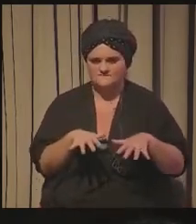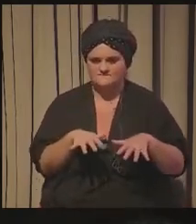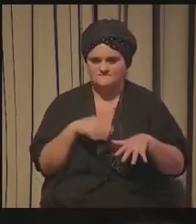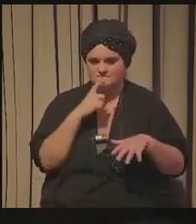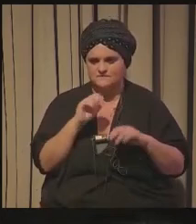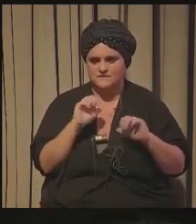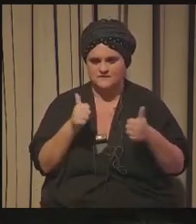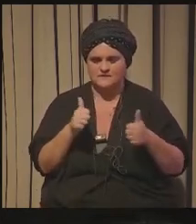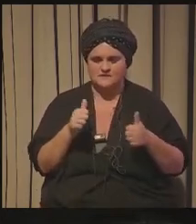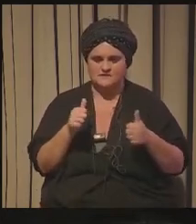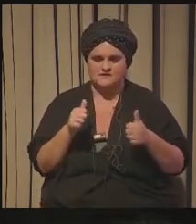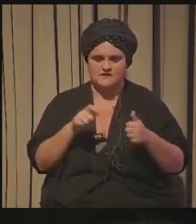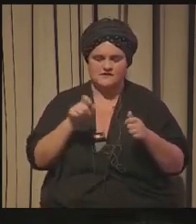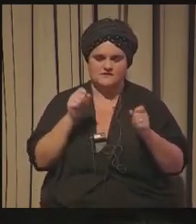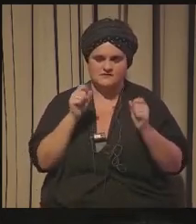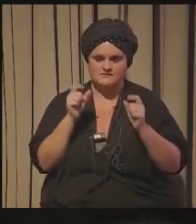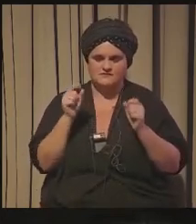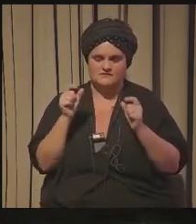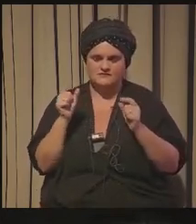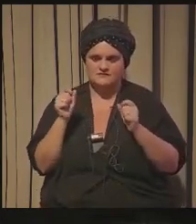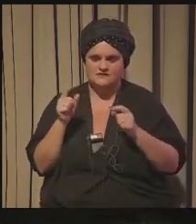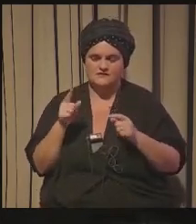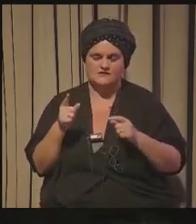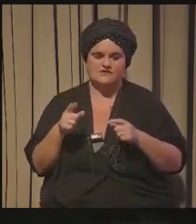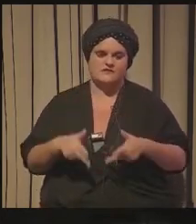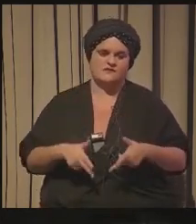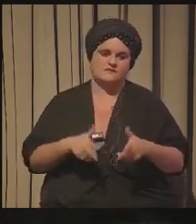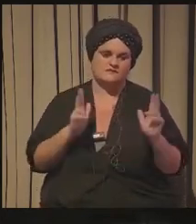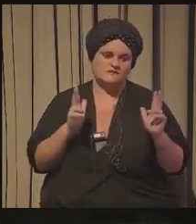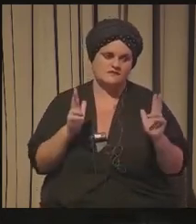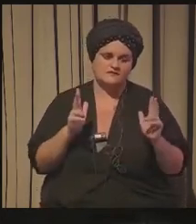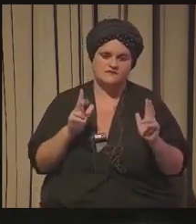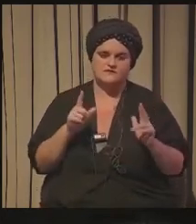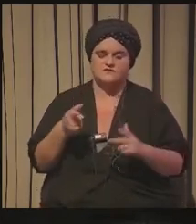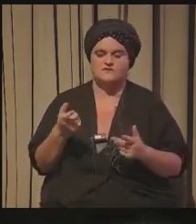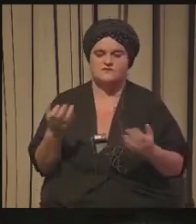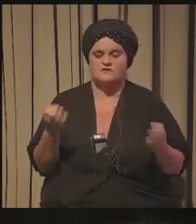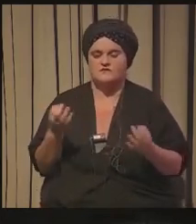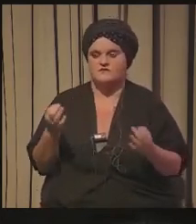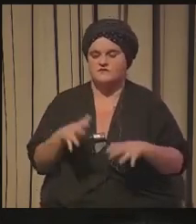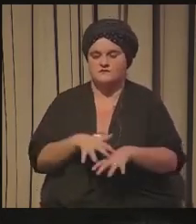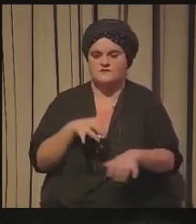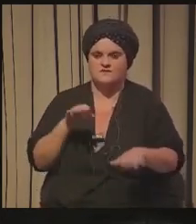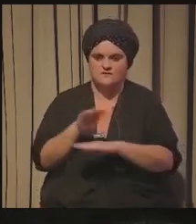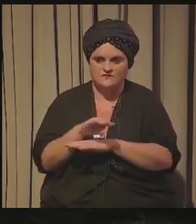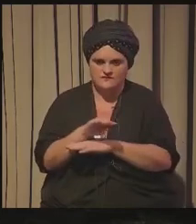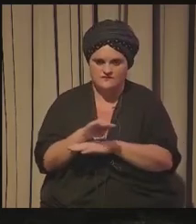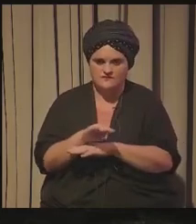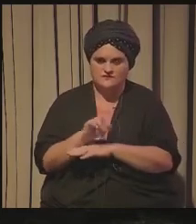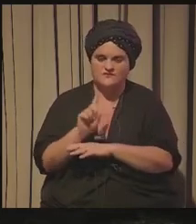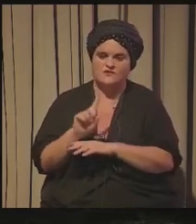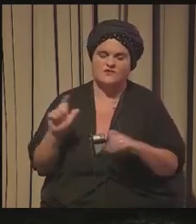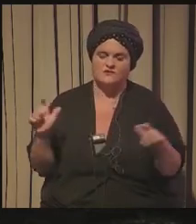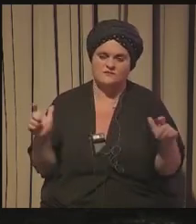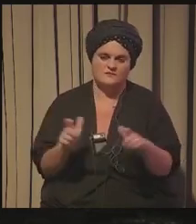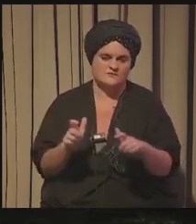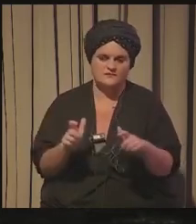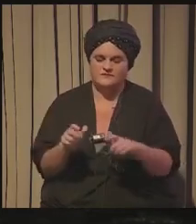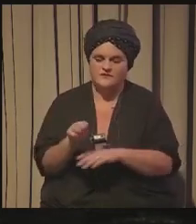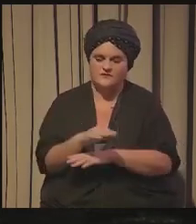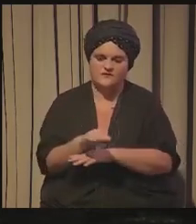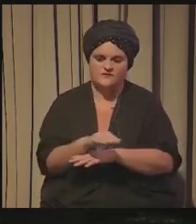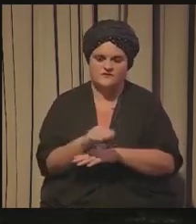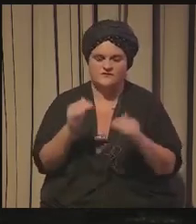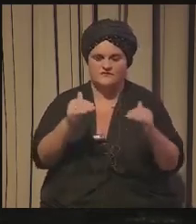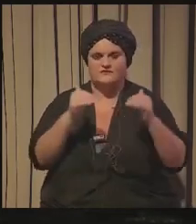empiece a despertar a la gente. En una democracia tú tienes que cuidar de la mayoría, no solamente de la minoría. no solamente de las